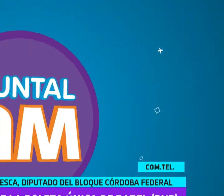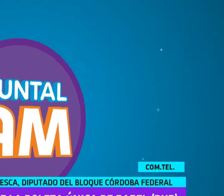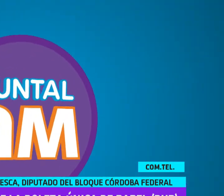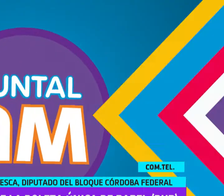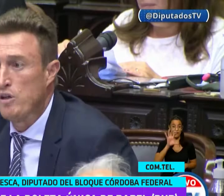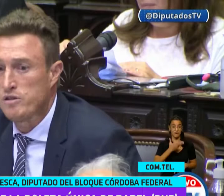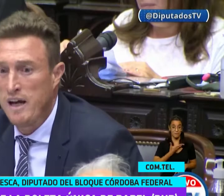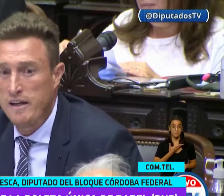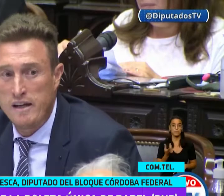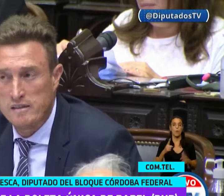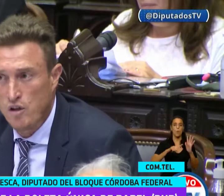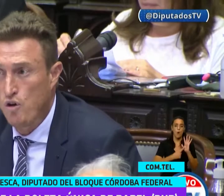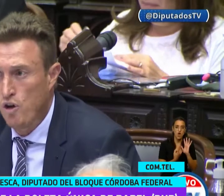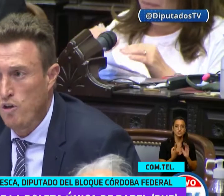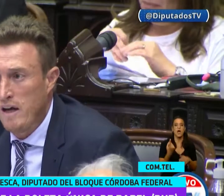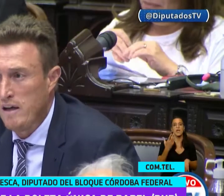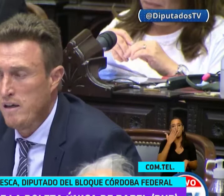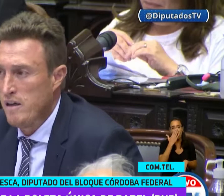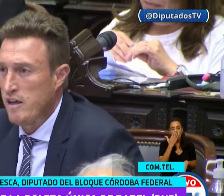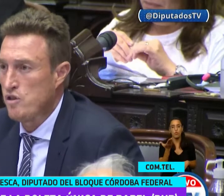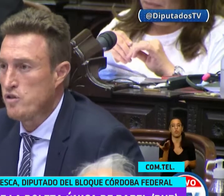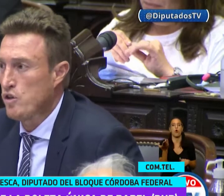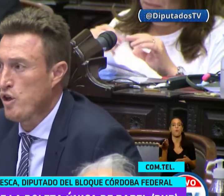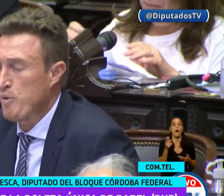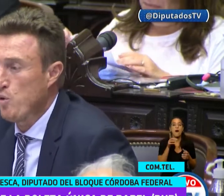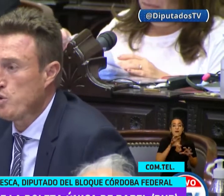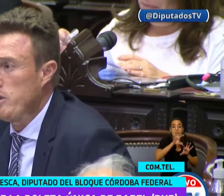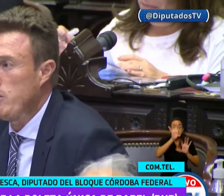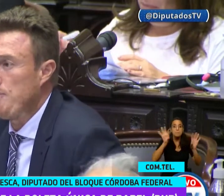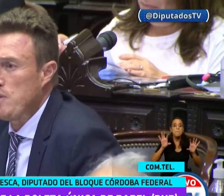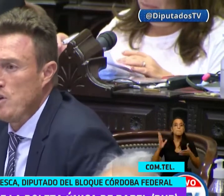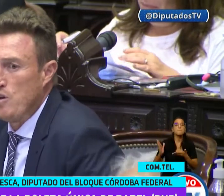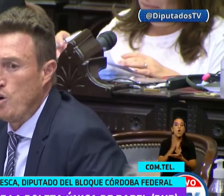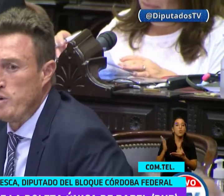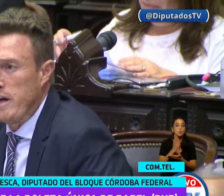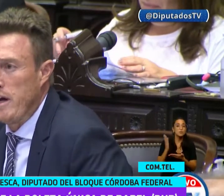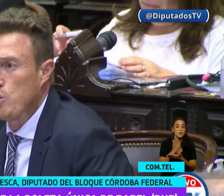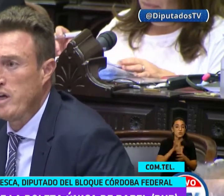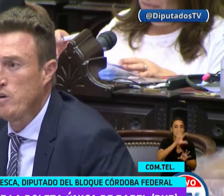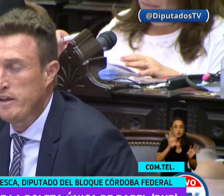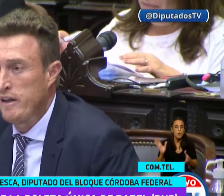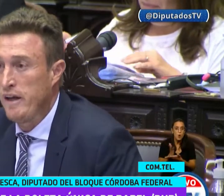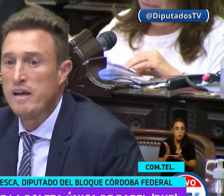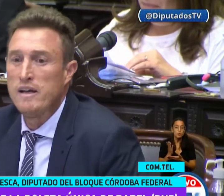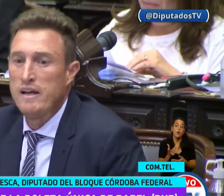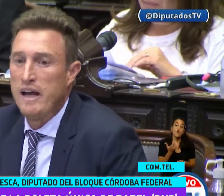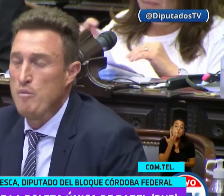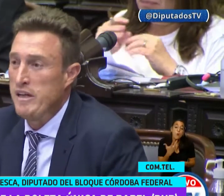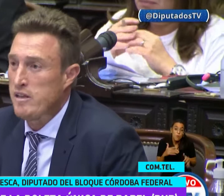pedido, ahora tenemos que ver la respuesta que tienen desde la Cámara, y si nos convocan a